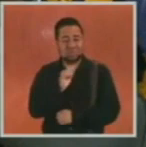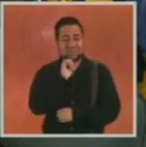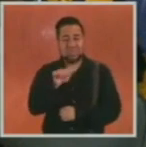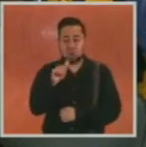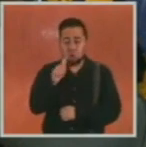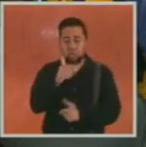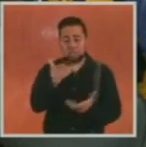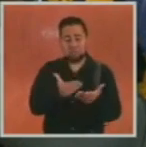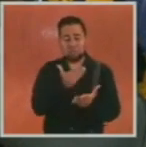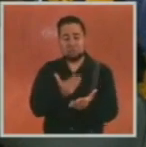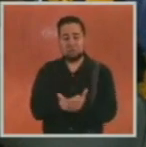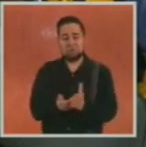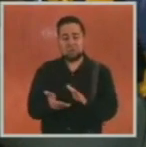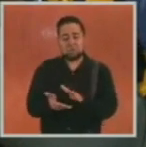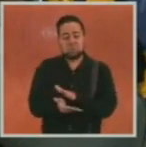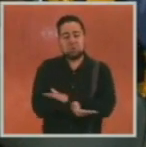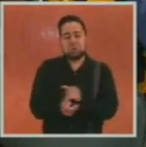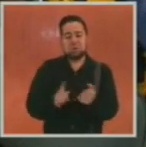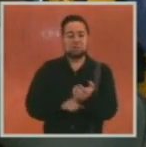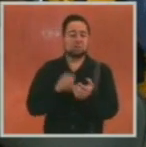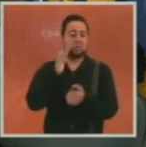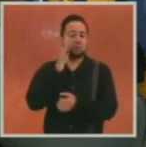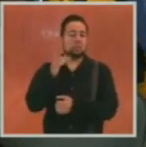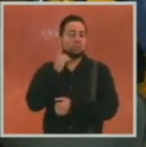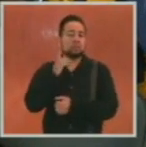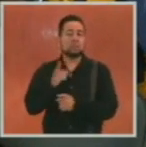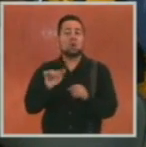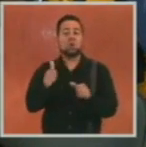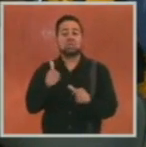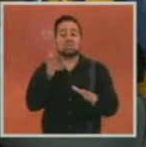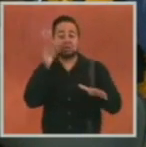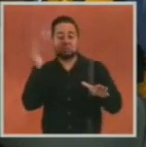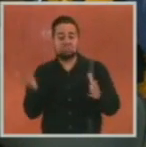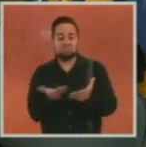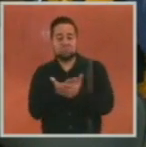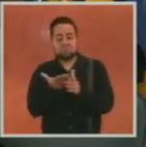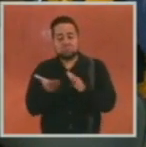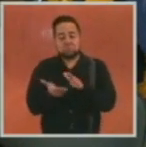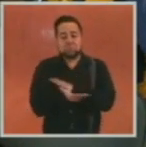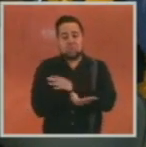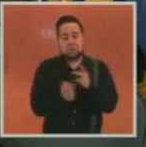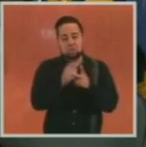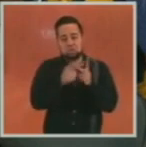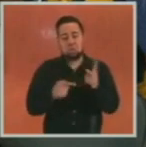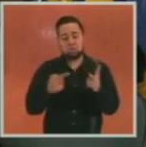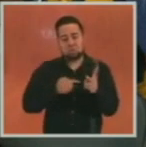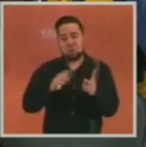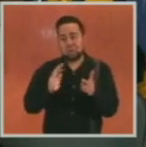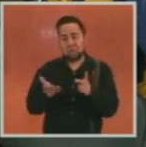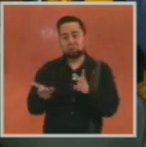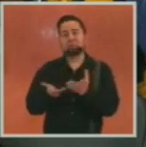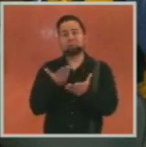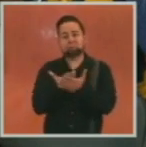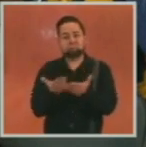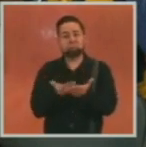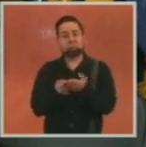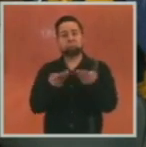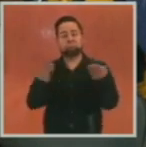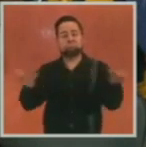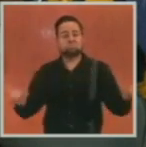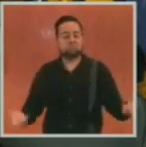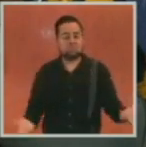tiradas a la basura en el congreso once iniciativas dentro de ellas dos presentadas por su servidor